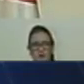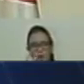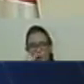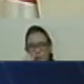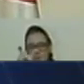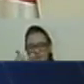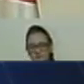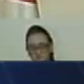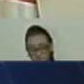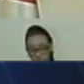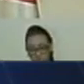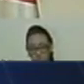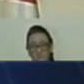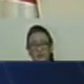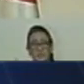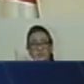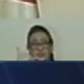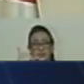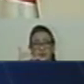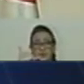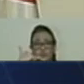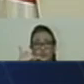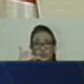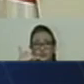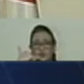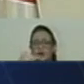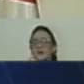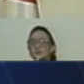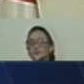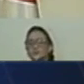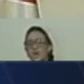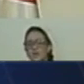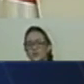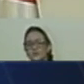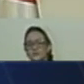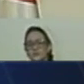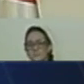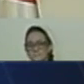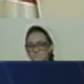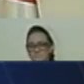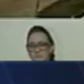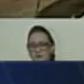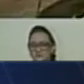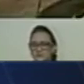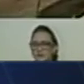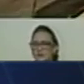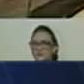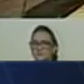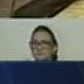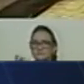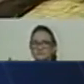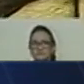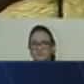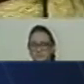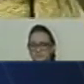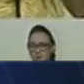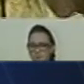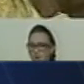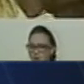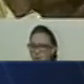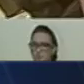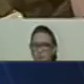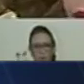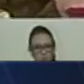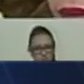tipo con un teléfono celular y transmite los resultados de esa mesa y de la otra mesa y la otra mesa. Y después no hay auditoría de lo que se